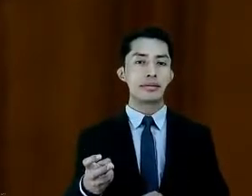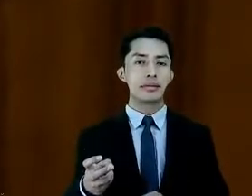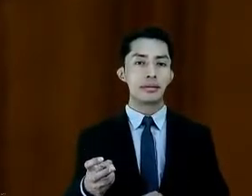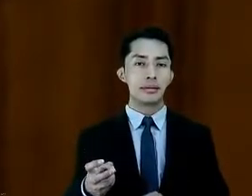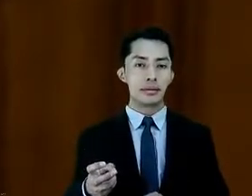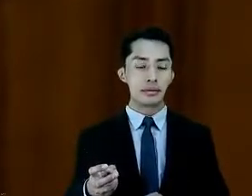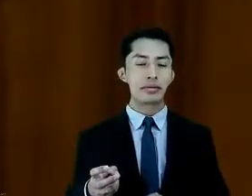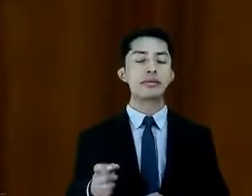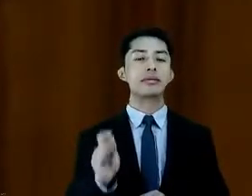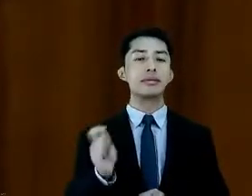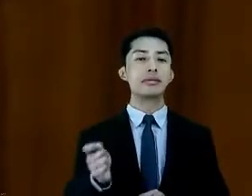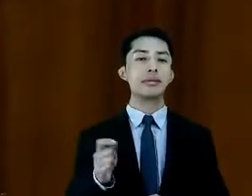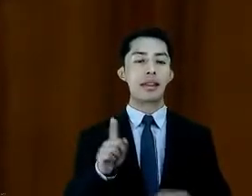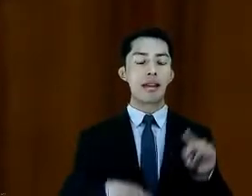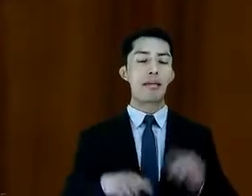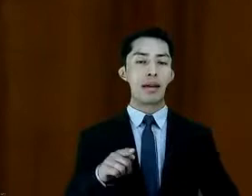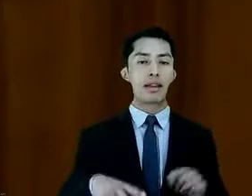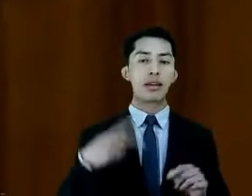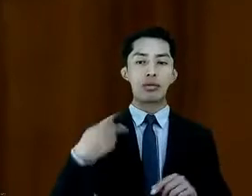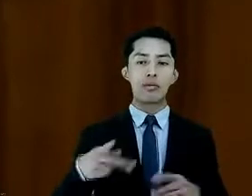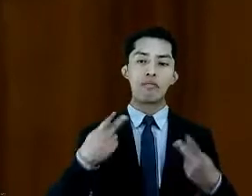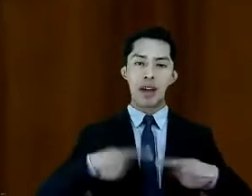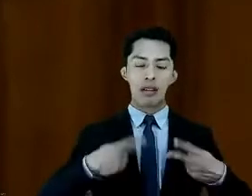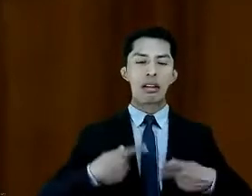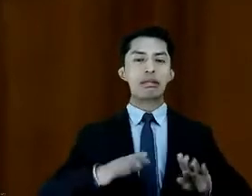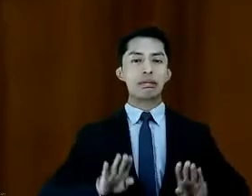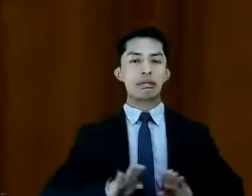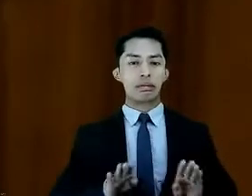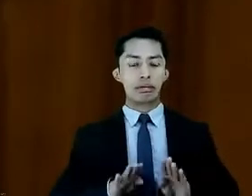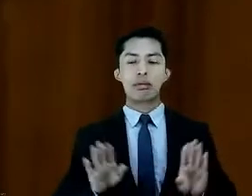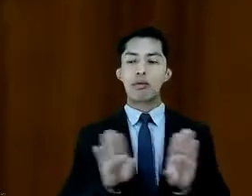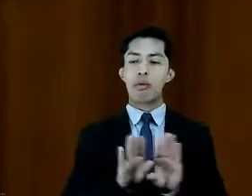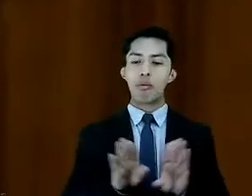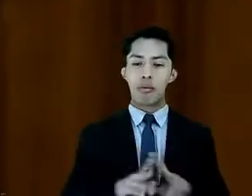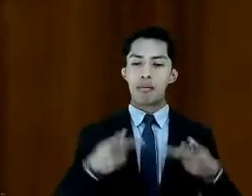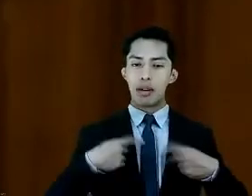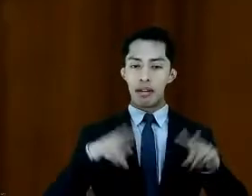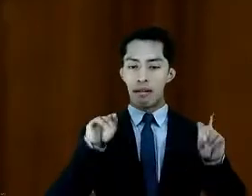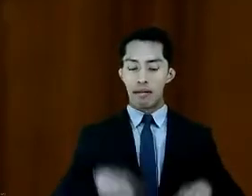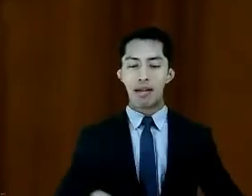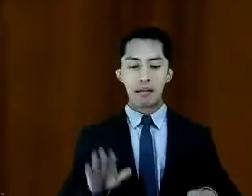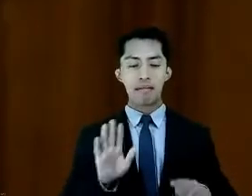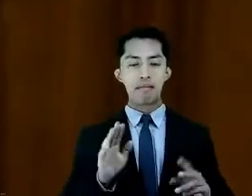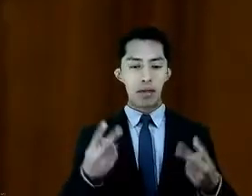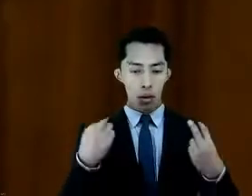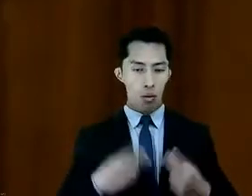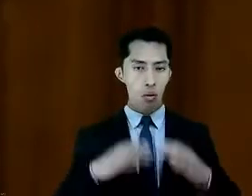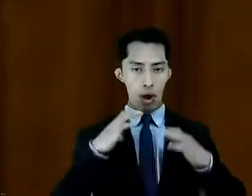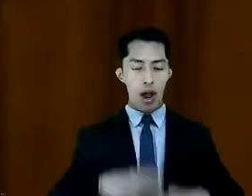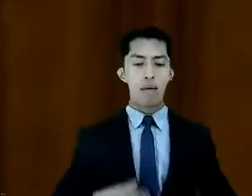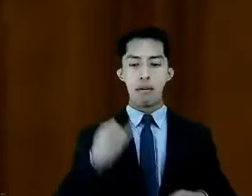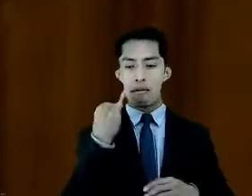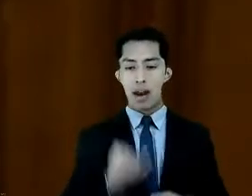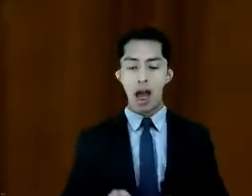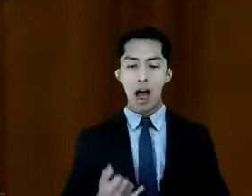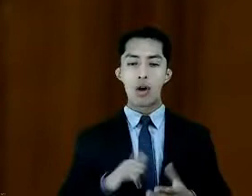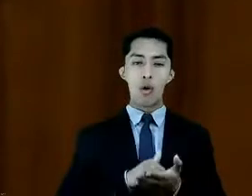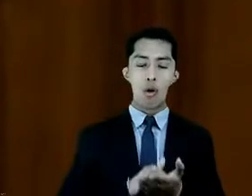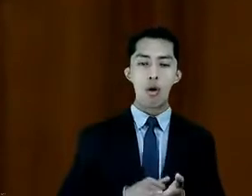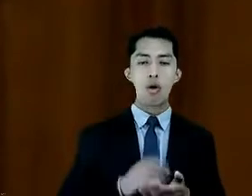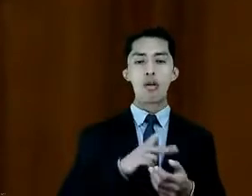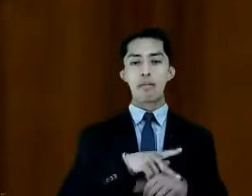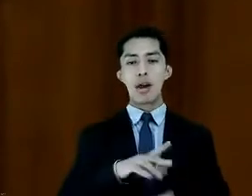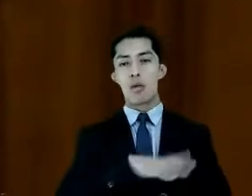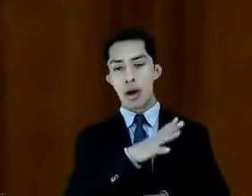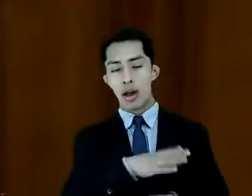en función de cómo son, de cómo somos, cuál es nuestra complexión física, cuál es nuestro color de piel,